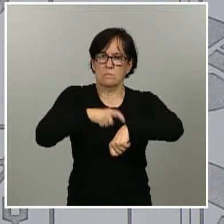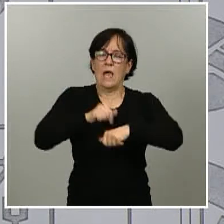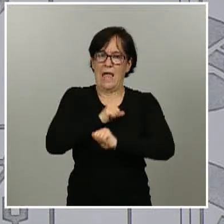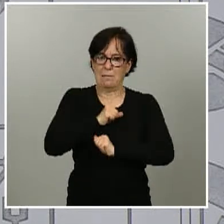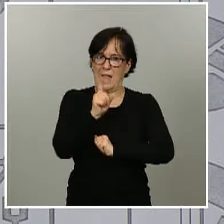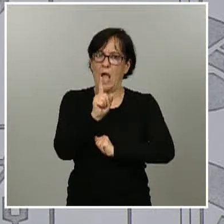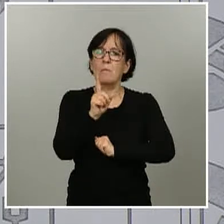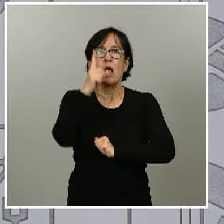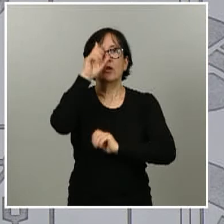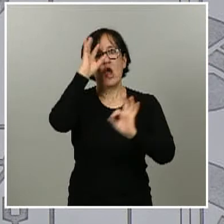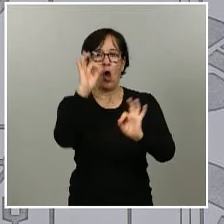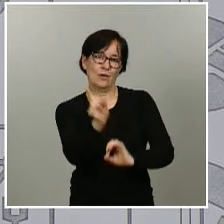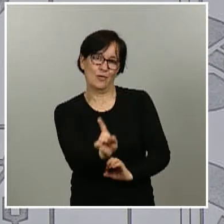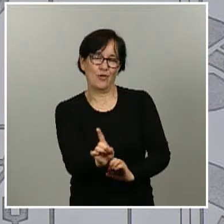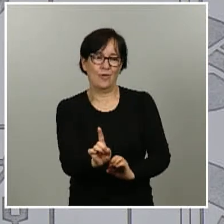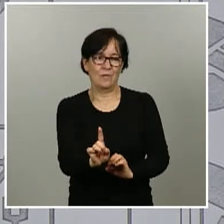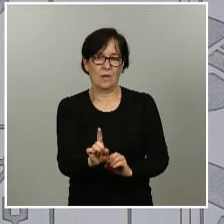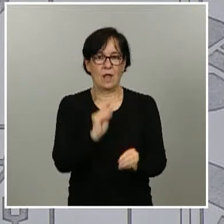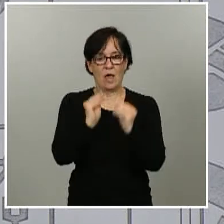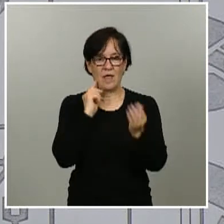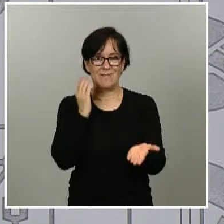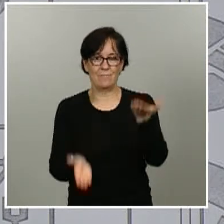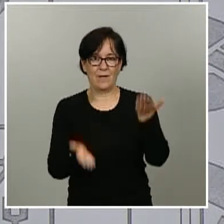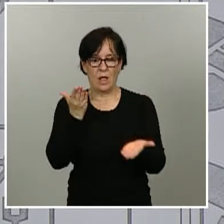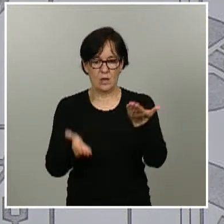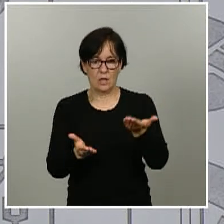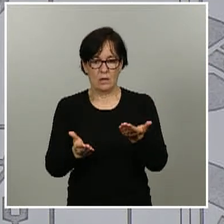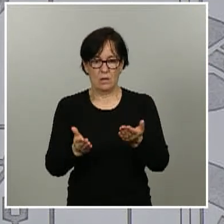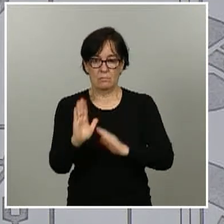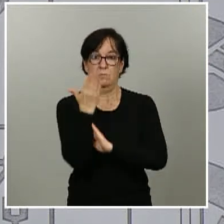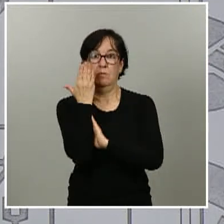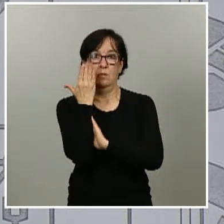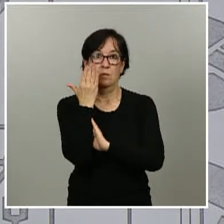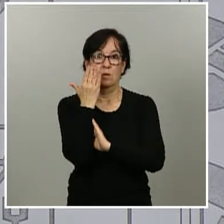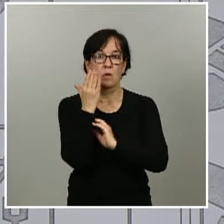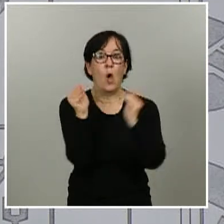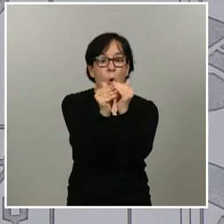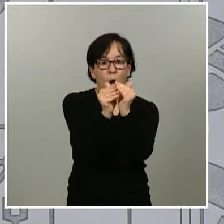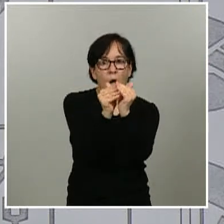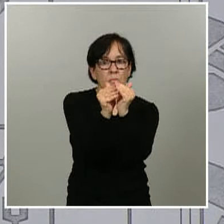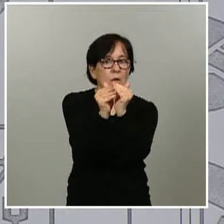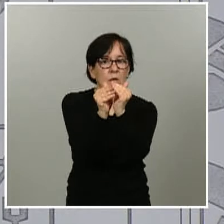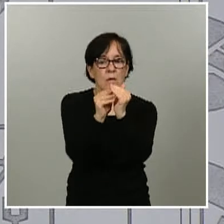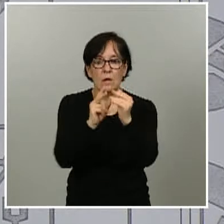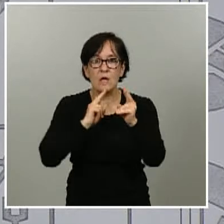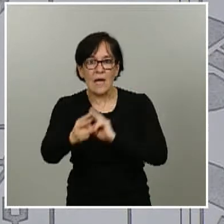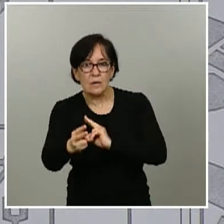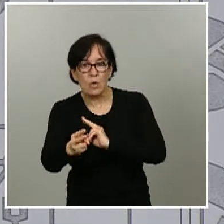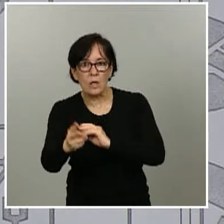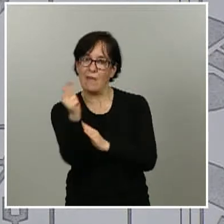nuestra parte hacer valoraciones si las solicitudes llegan, por ejemplo, los jueves para tener que dar una respuesta el